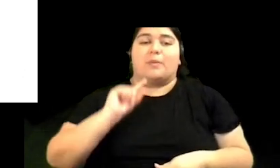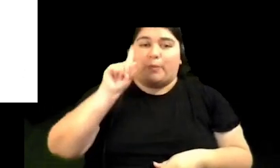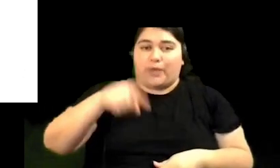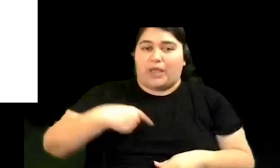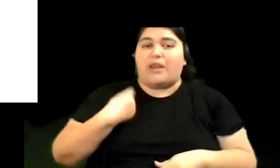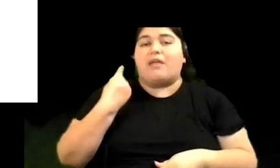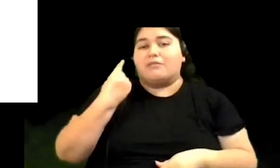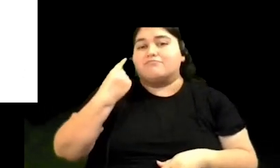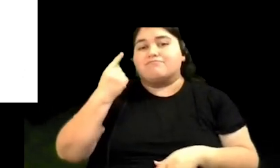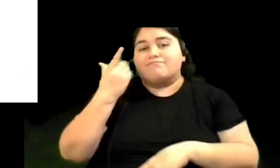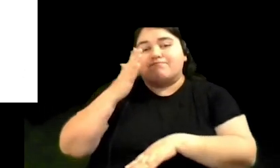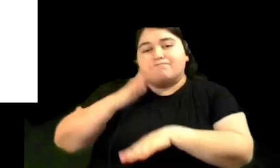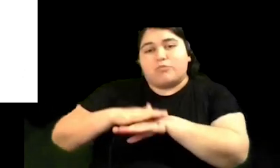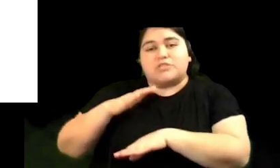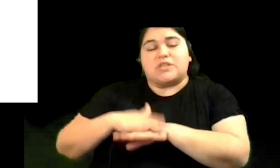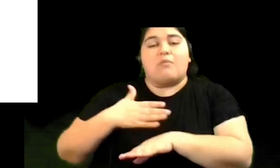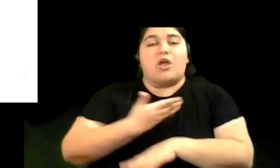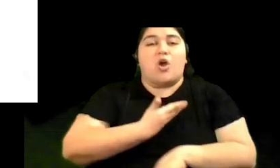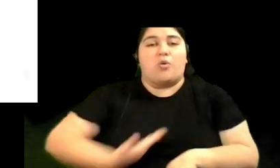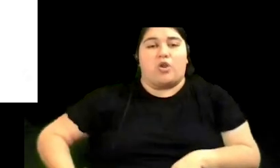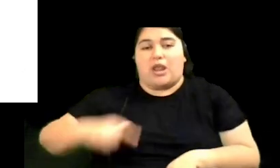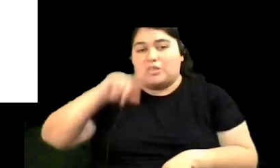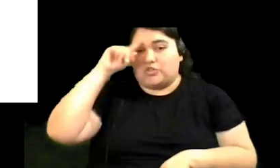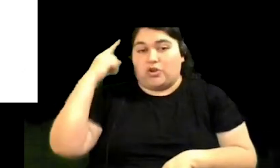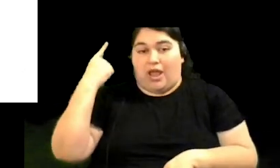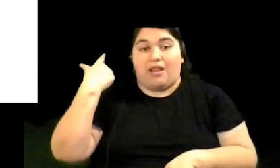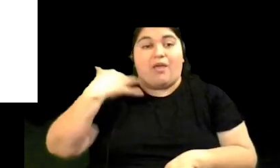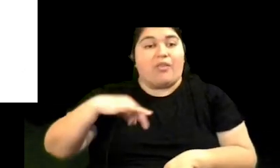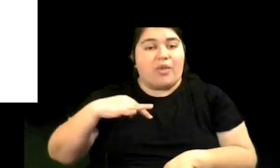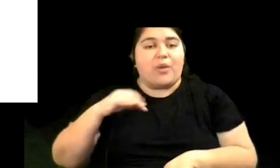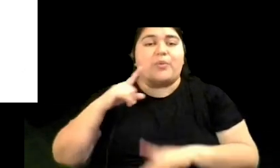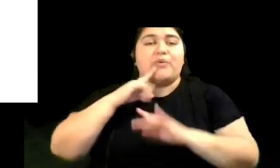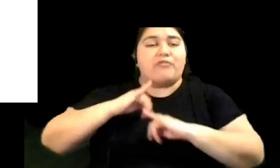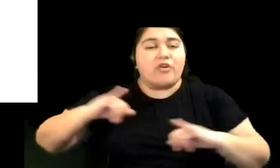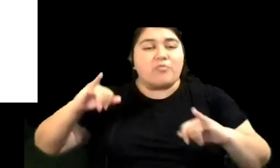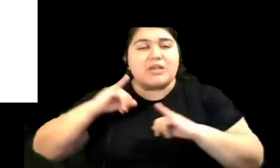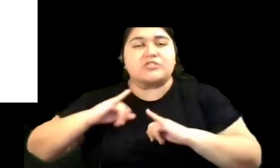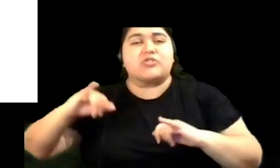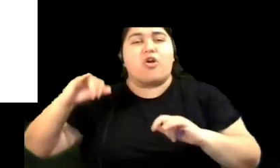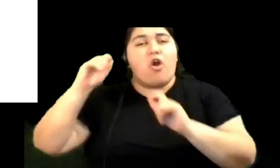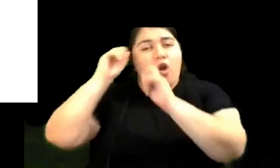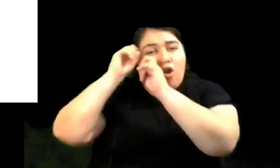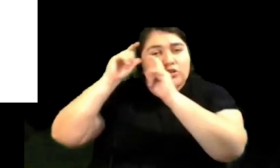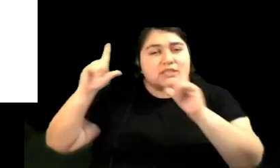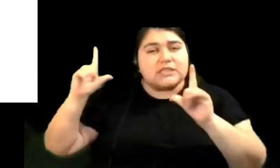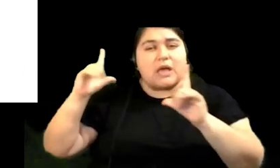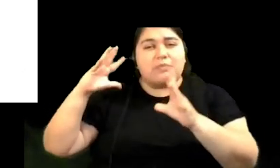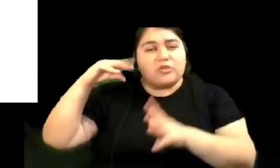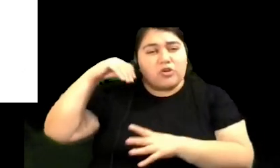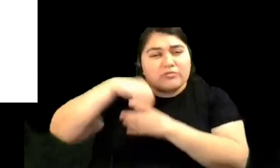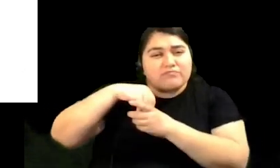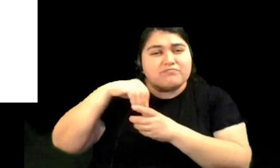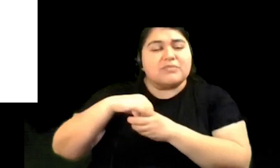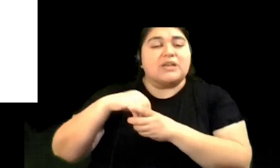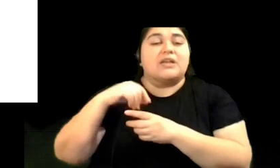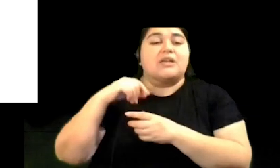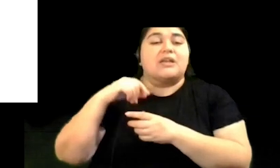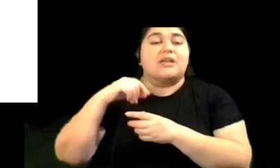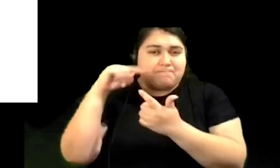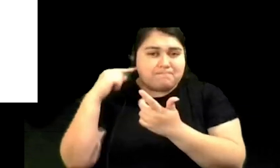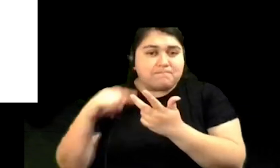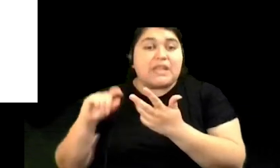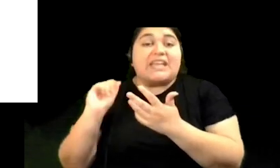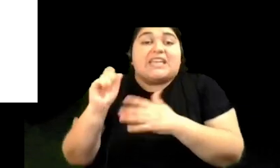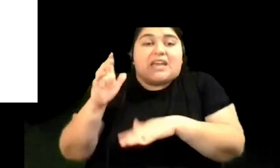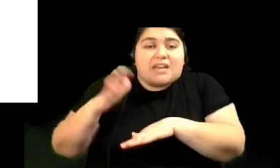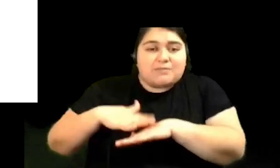Estado Nacional. Entonces ahí está todo el tema de cómo se va informando esto, qué conceptos hay que tener en cuenta y el tema de la